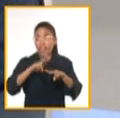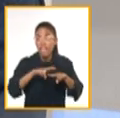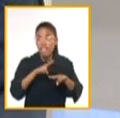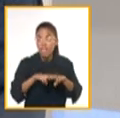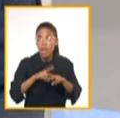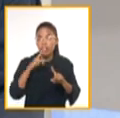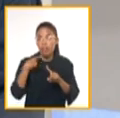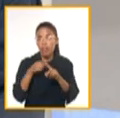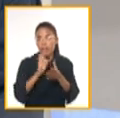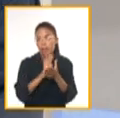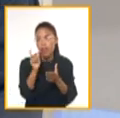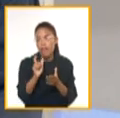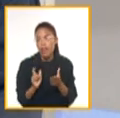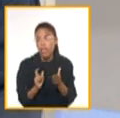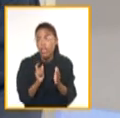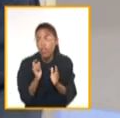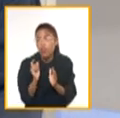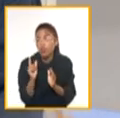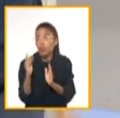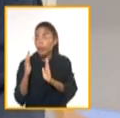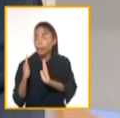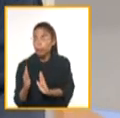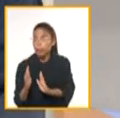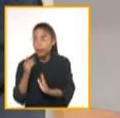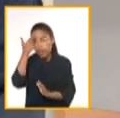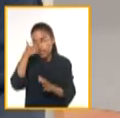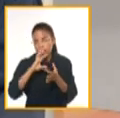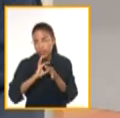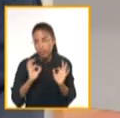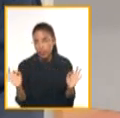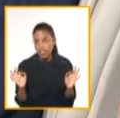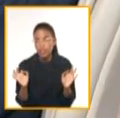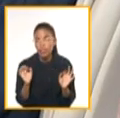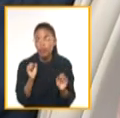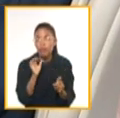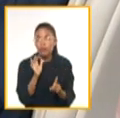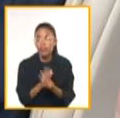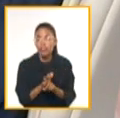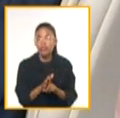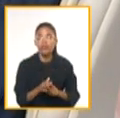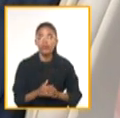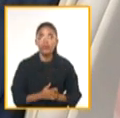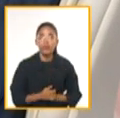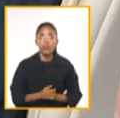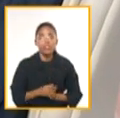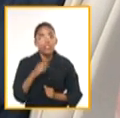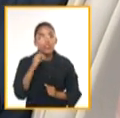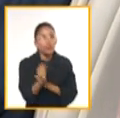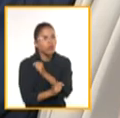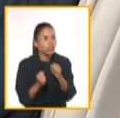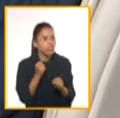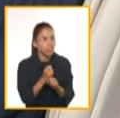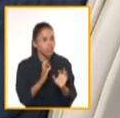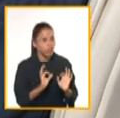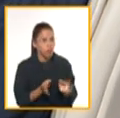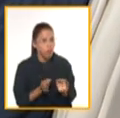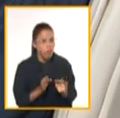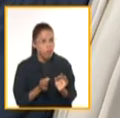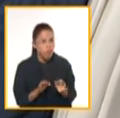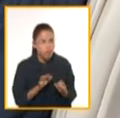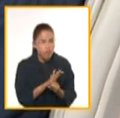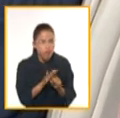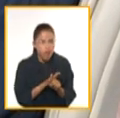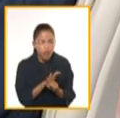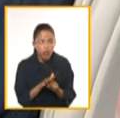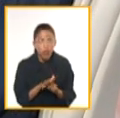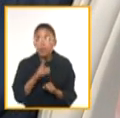y una parte de Temisa para llegar entonces a Mariel, para restablecer entonces... ¿Se usa este mismo lazo desde Jaruco pasando por estas subestaciones de las que se hablaba? Ajá,